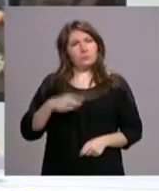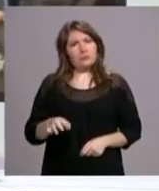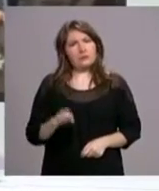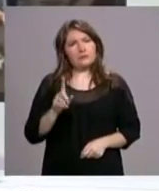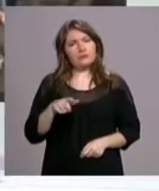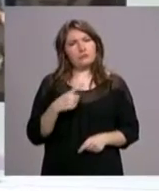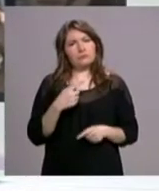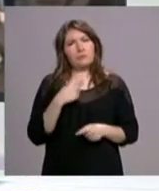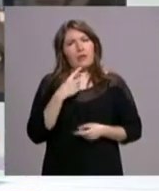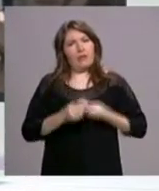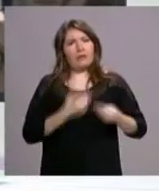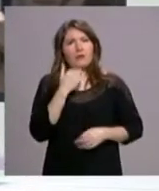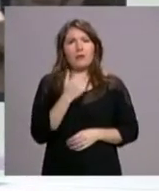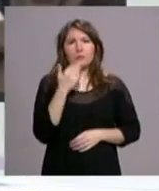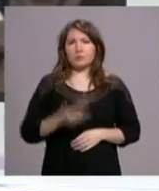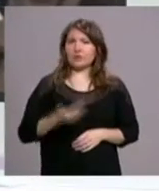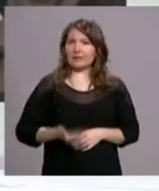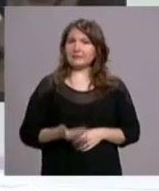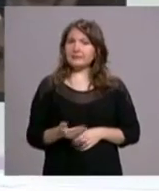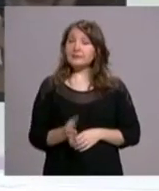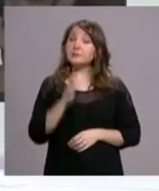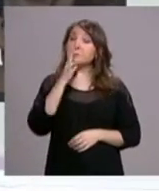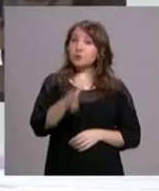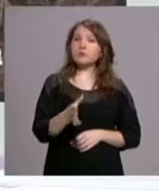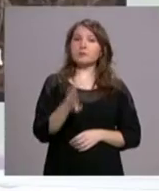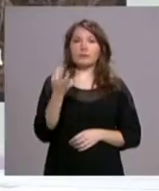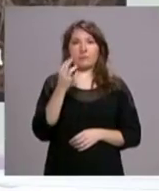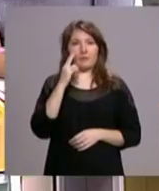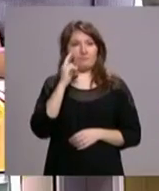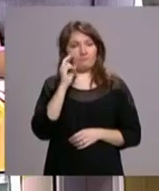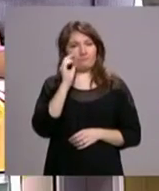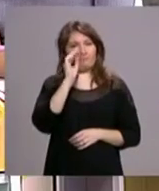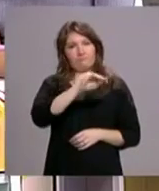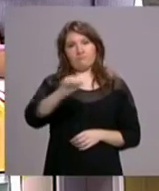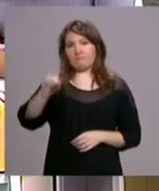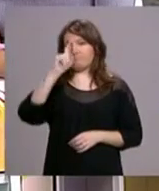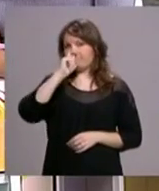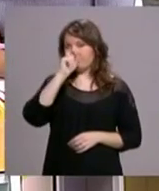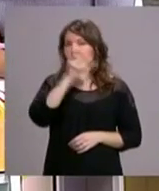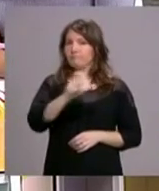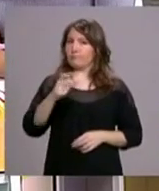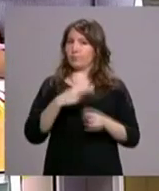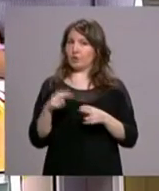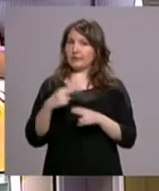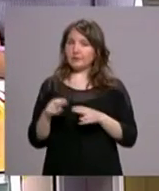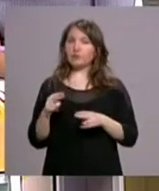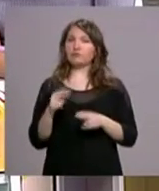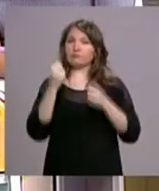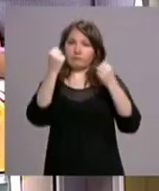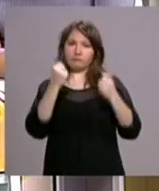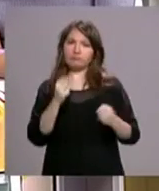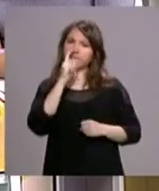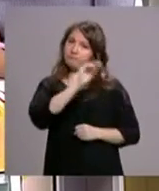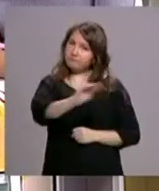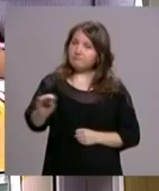hacer cosas importantes en el sentido de que hay que recordarles a los políticos en general que este es un